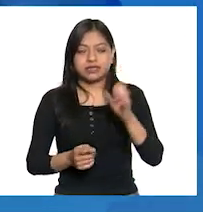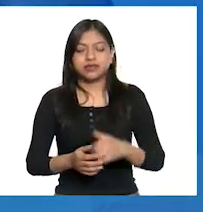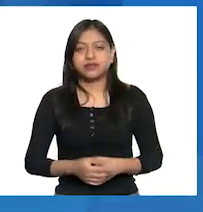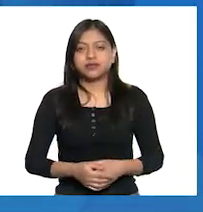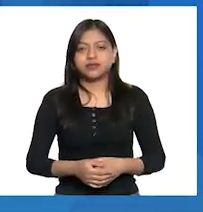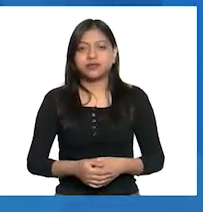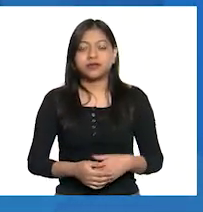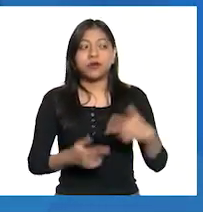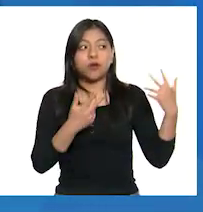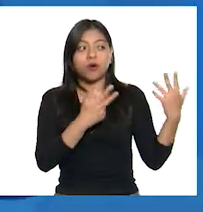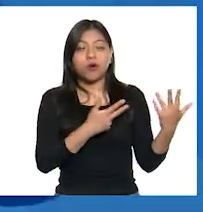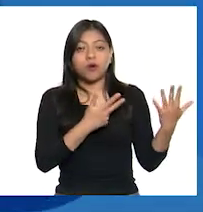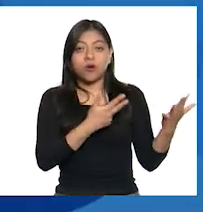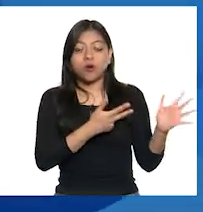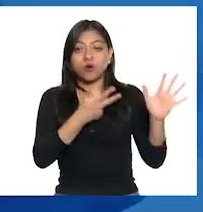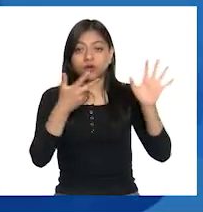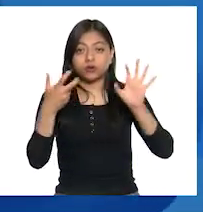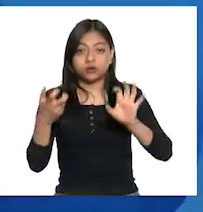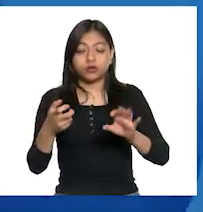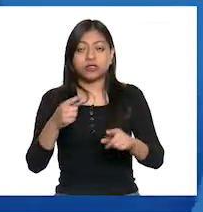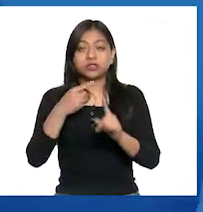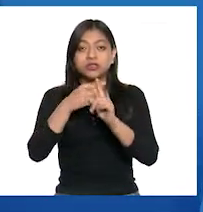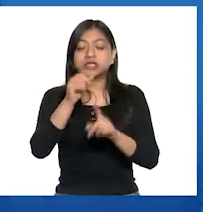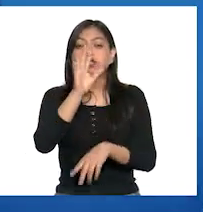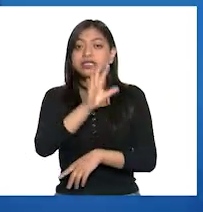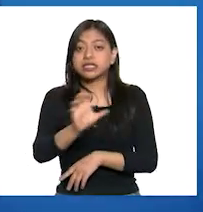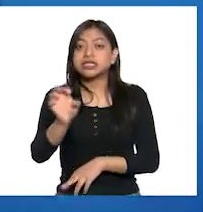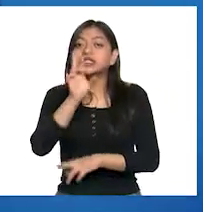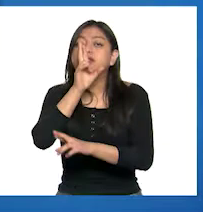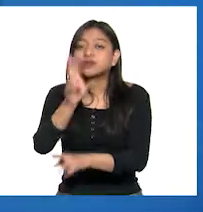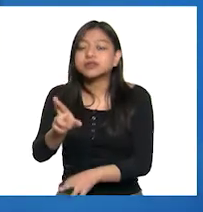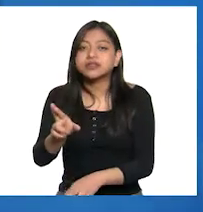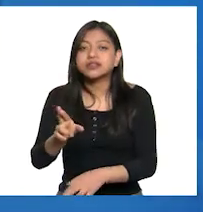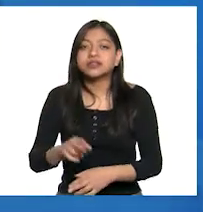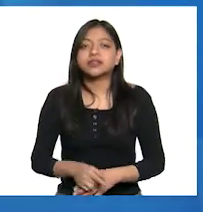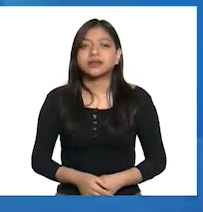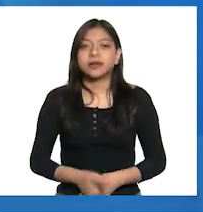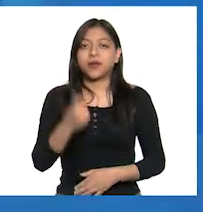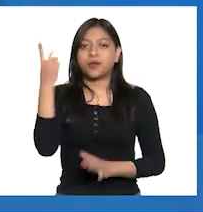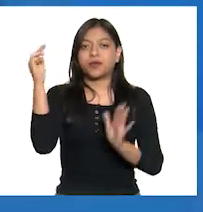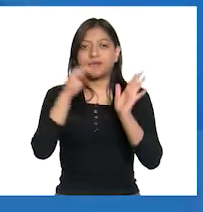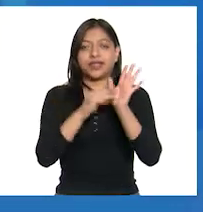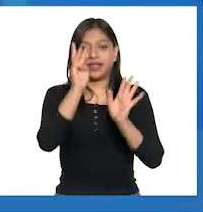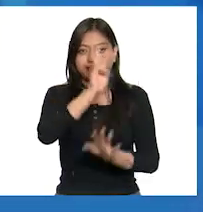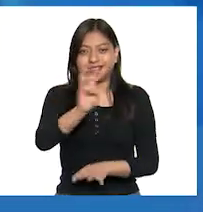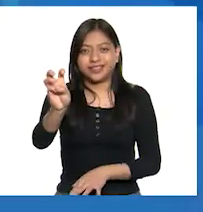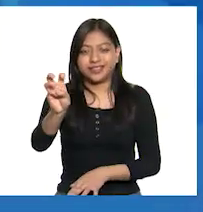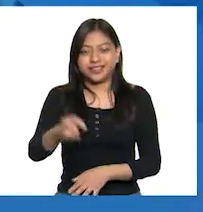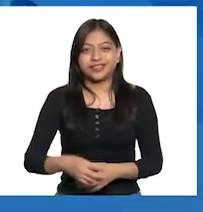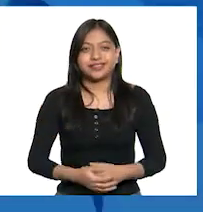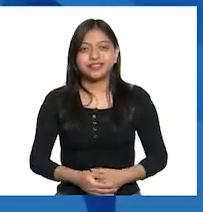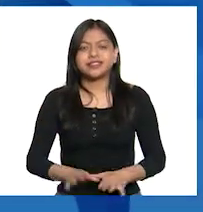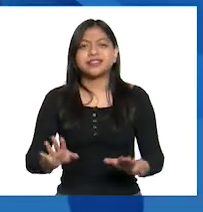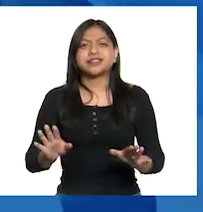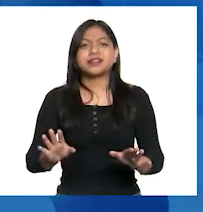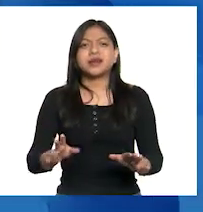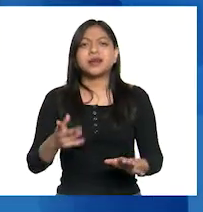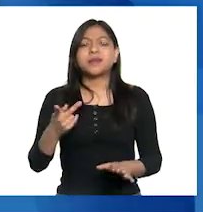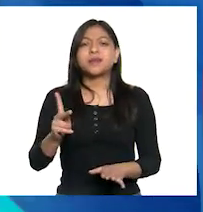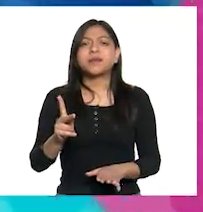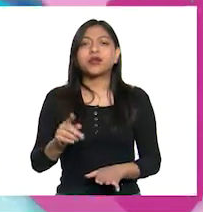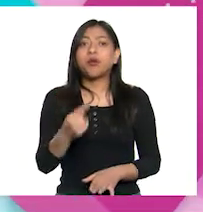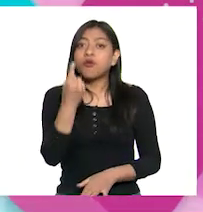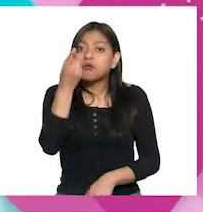sumamos 800 más 500, ¿cuánto es? 1,300. Oigan, pero son dos